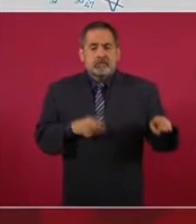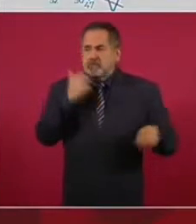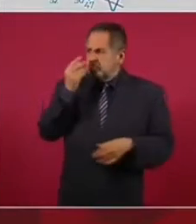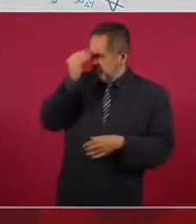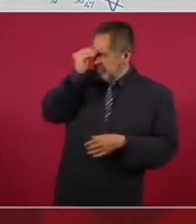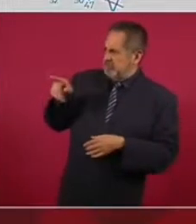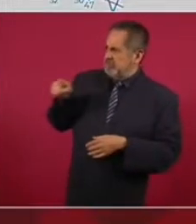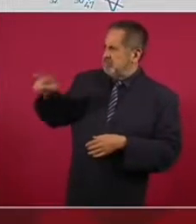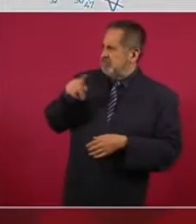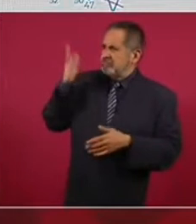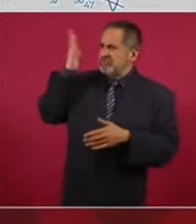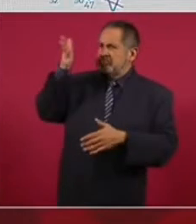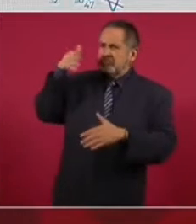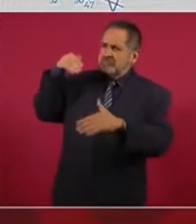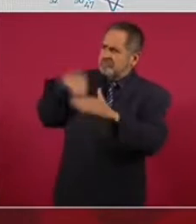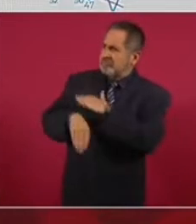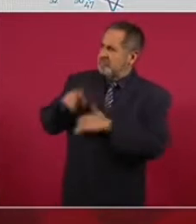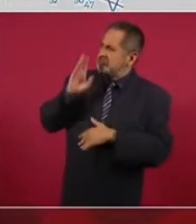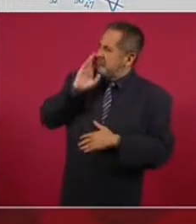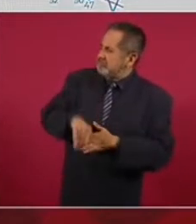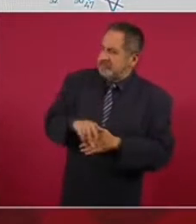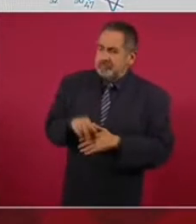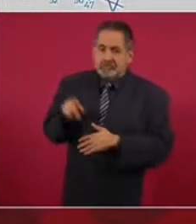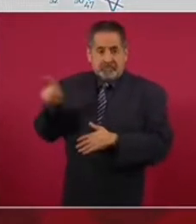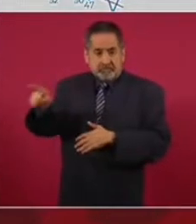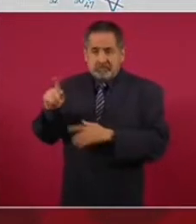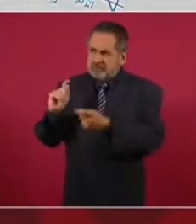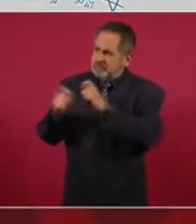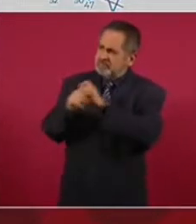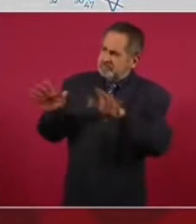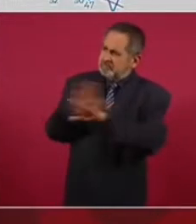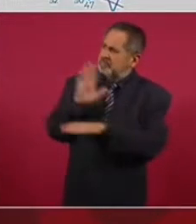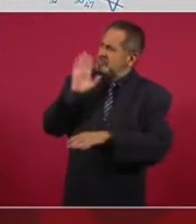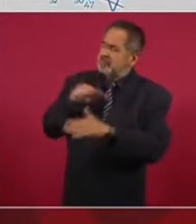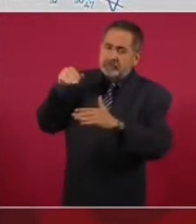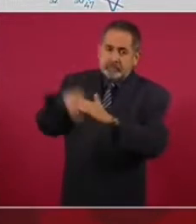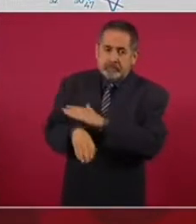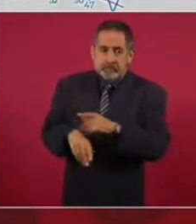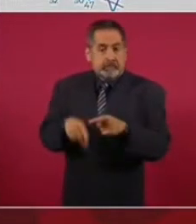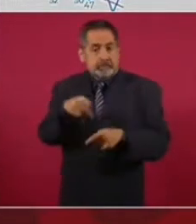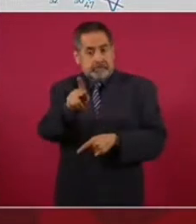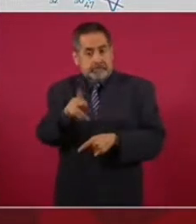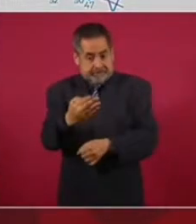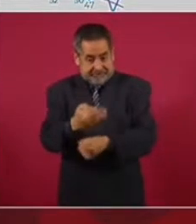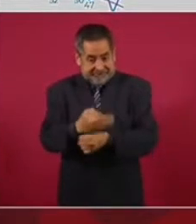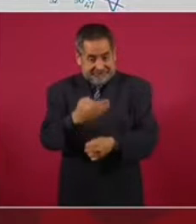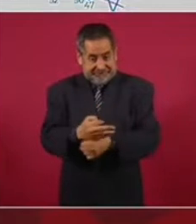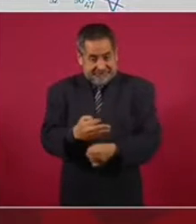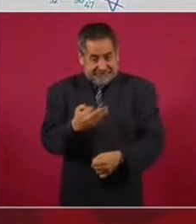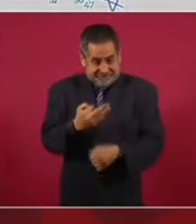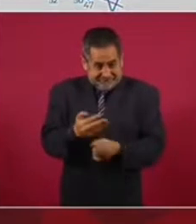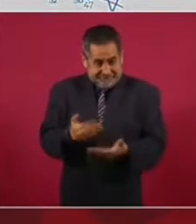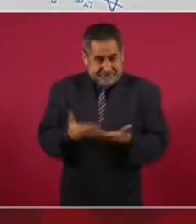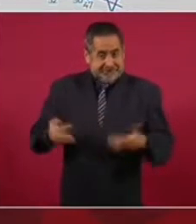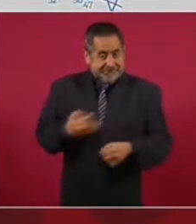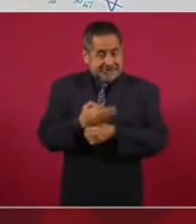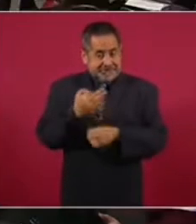mal, para que fracase nuestro proceso de transformación. Nada más que hasta ahora, hasta el día de